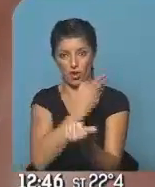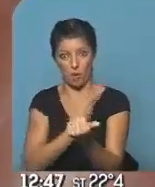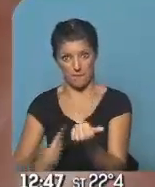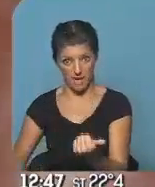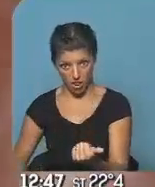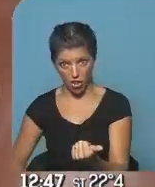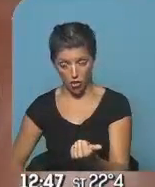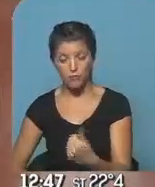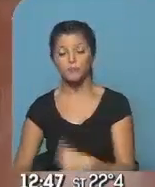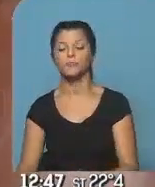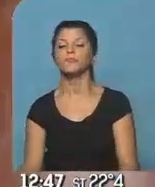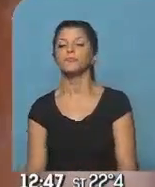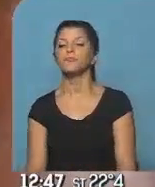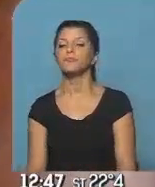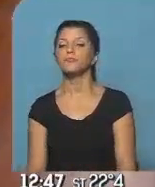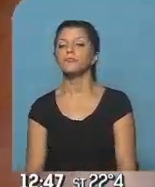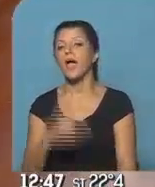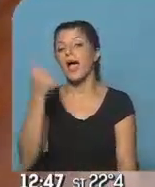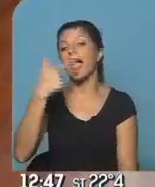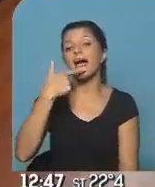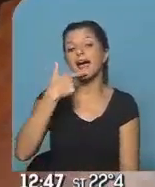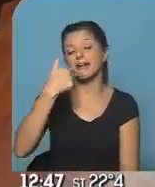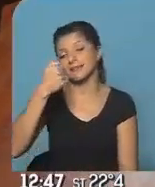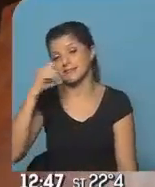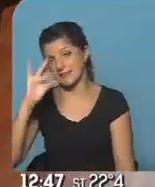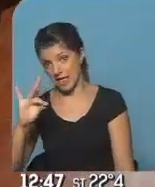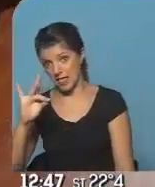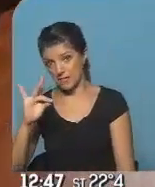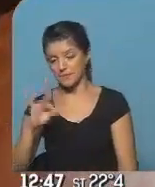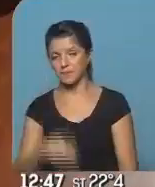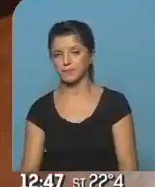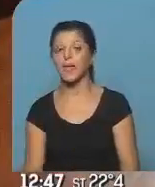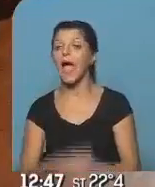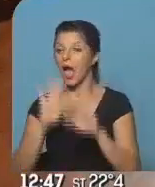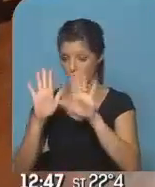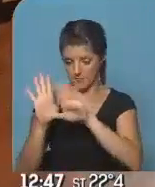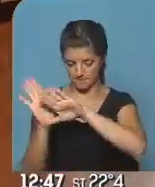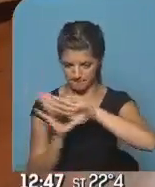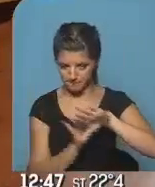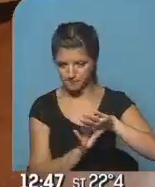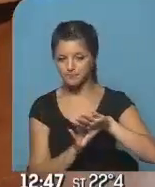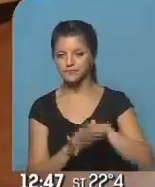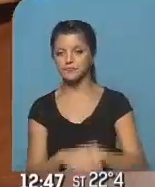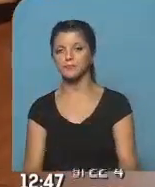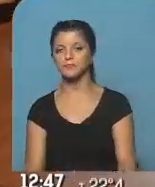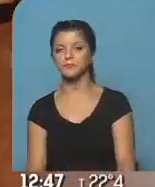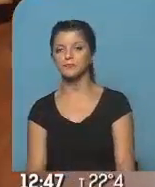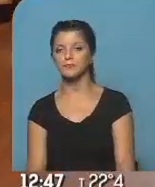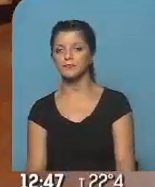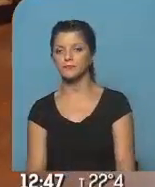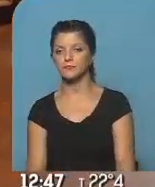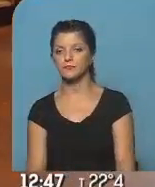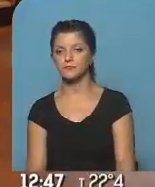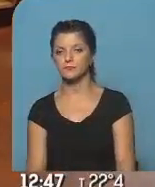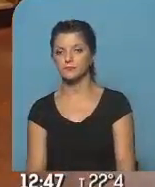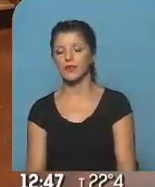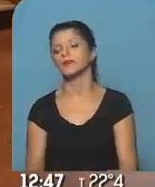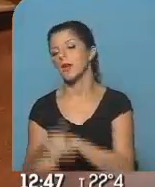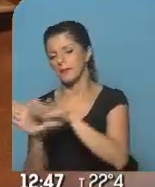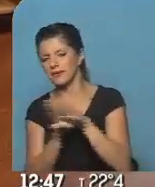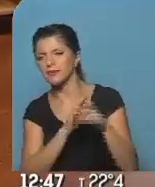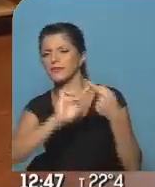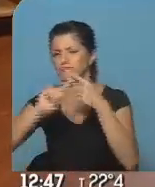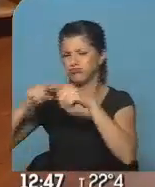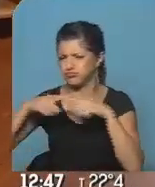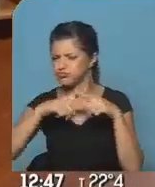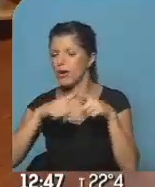en el conflicto y le permitió al gobierno sirio ir recuperando territorios. Ahora, cuando, y más allá, digamos, de la controversia alrededor si efectivamente